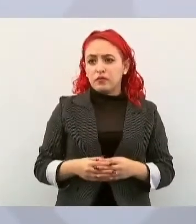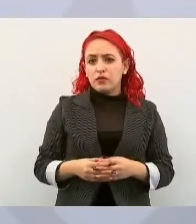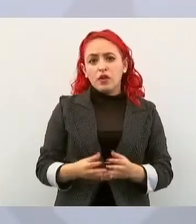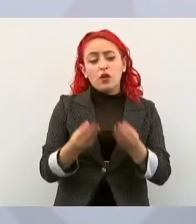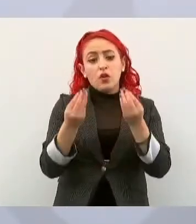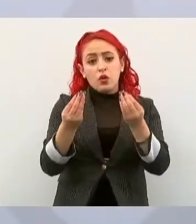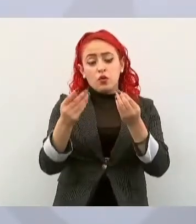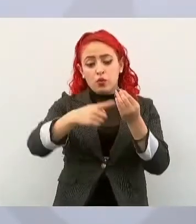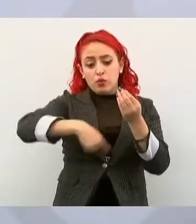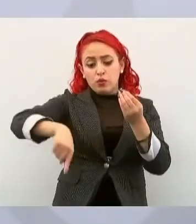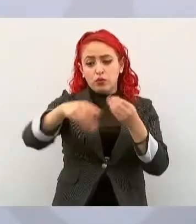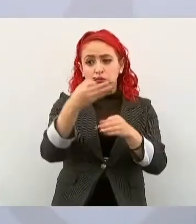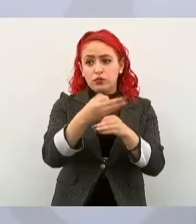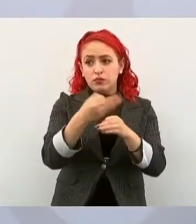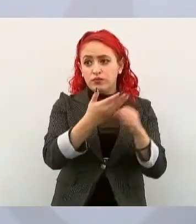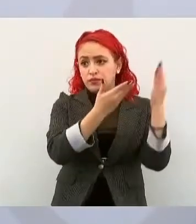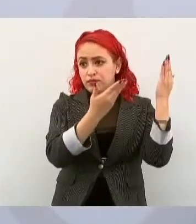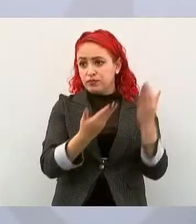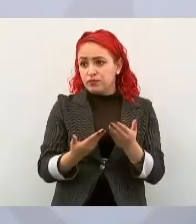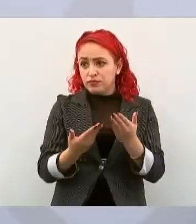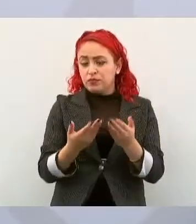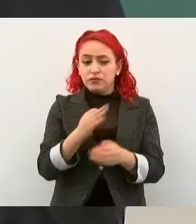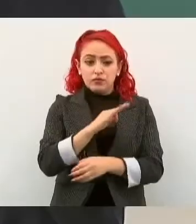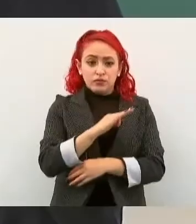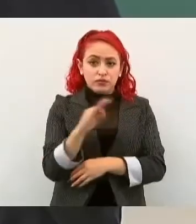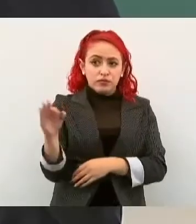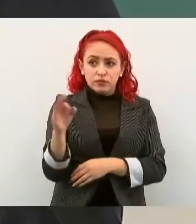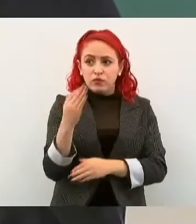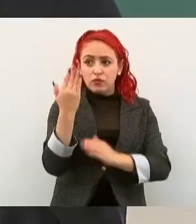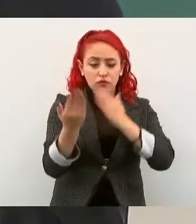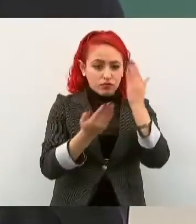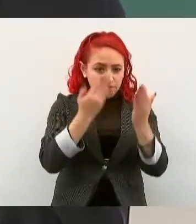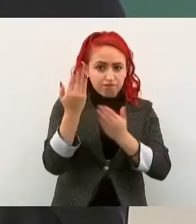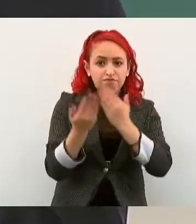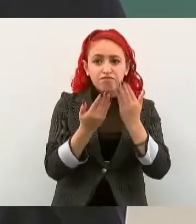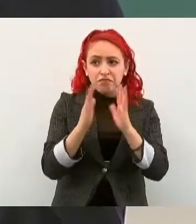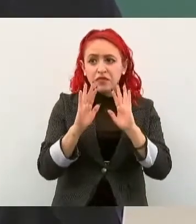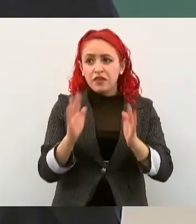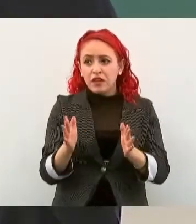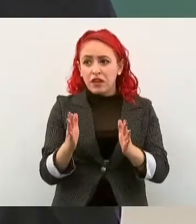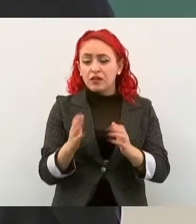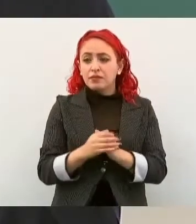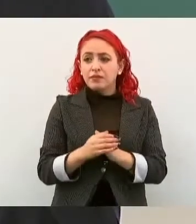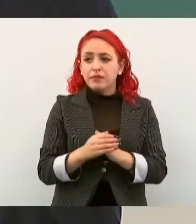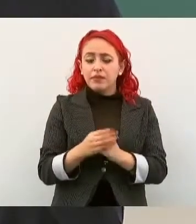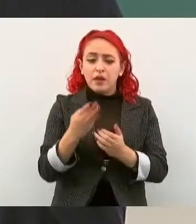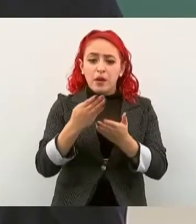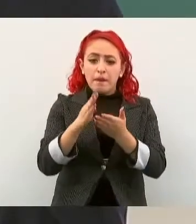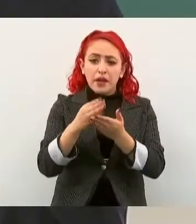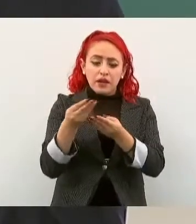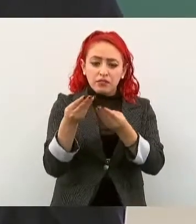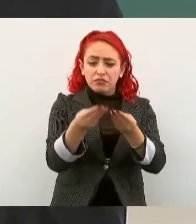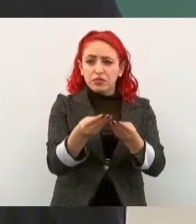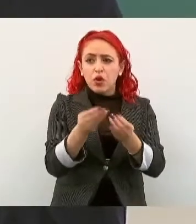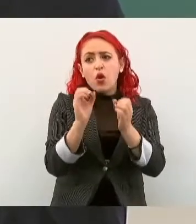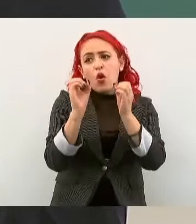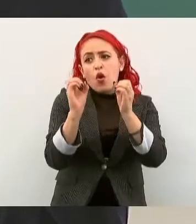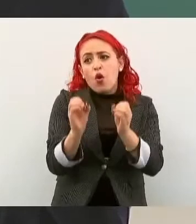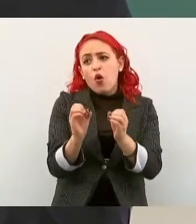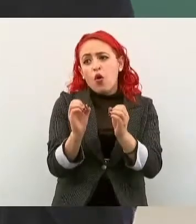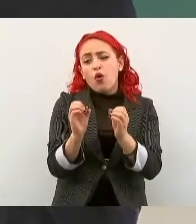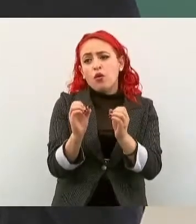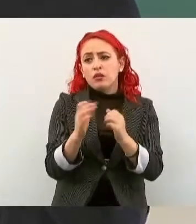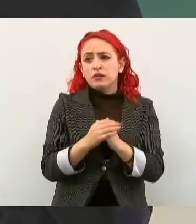Muchos de los que están aquí pudieron estudiar por una beca o